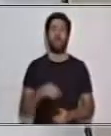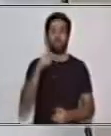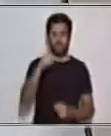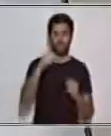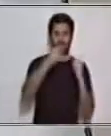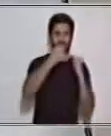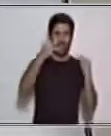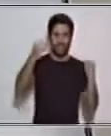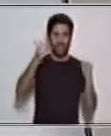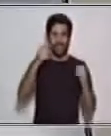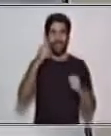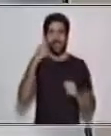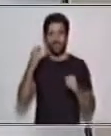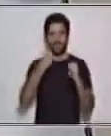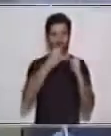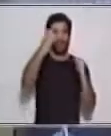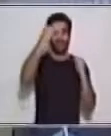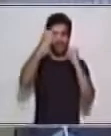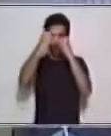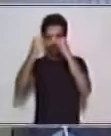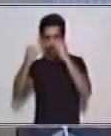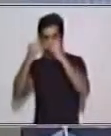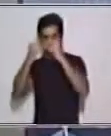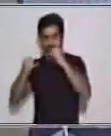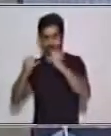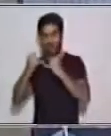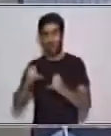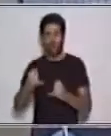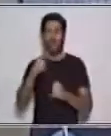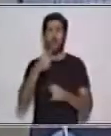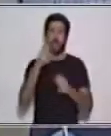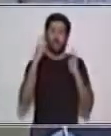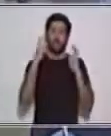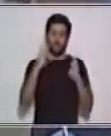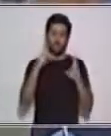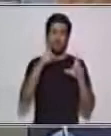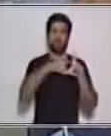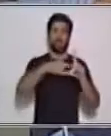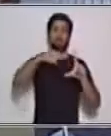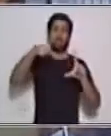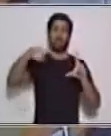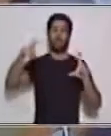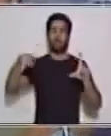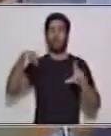estas líneas que se forman son parte de la gráfica poligonal.